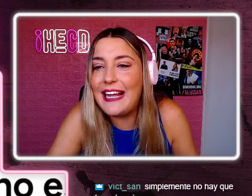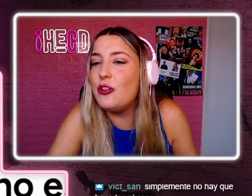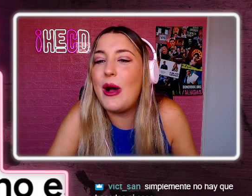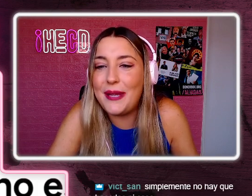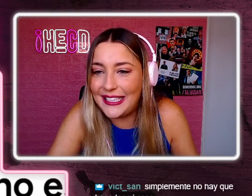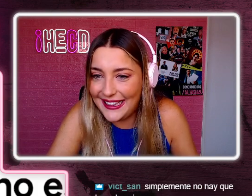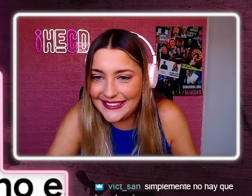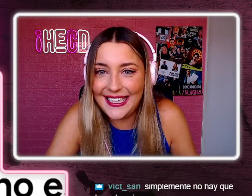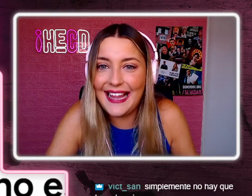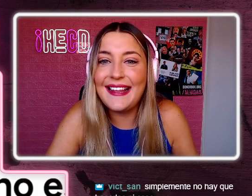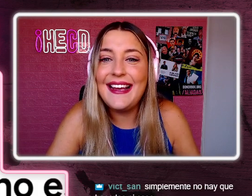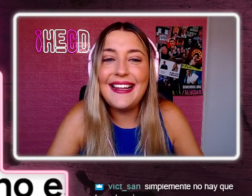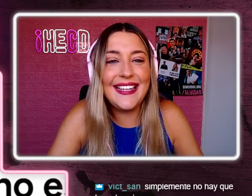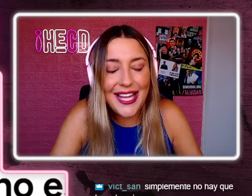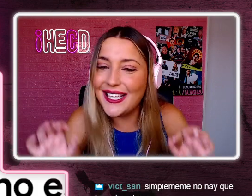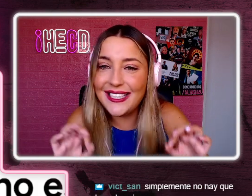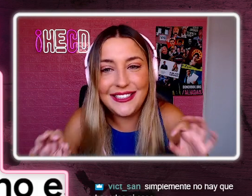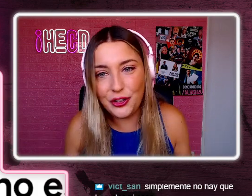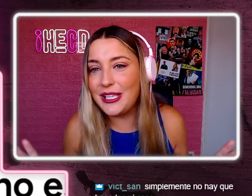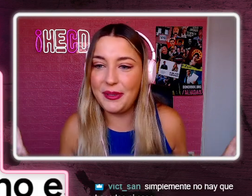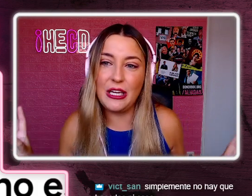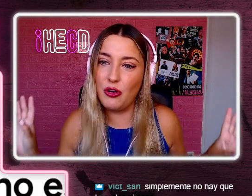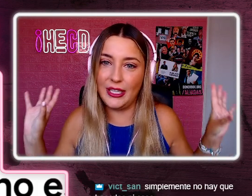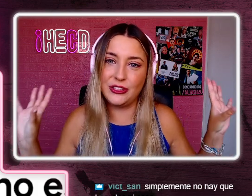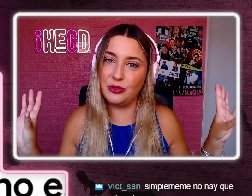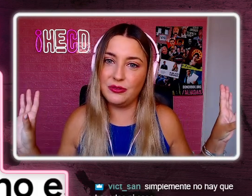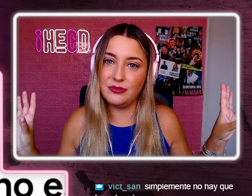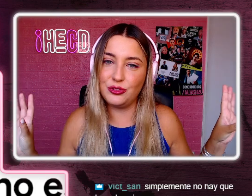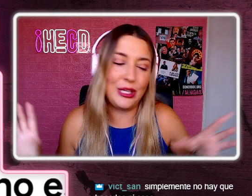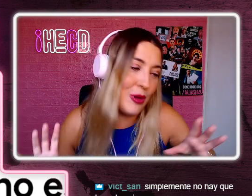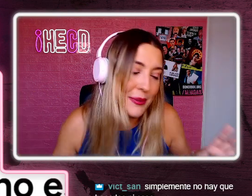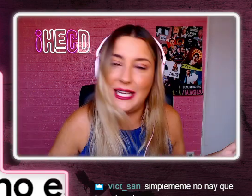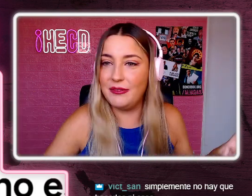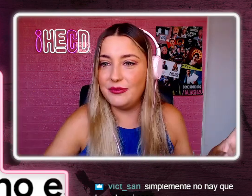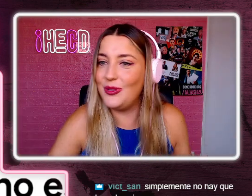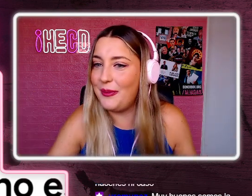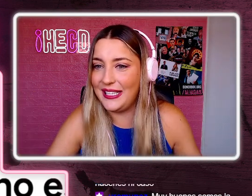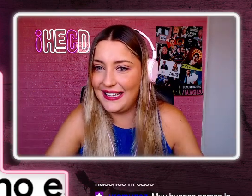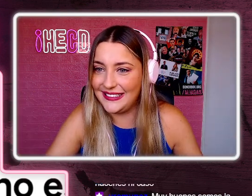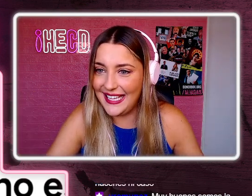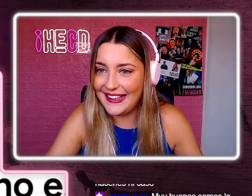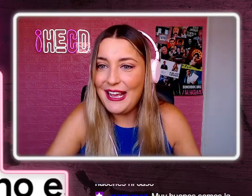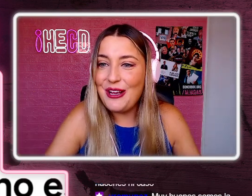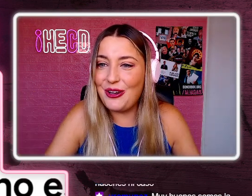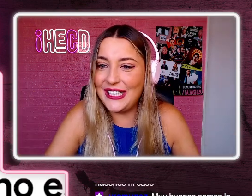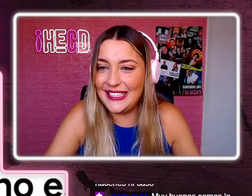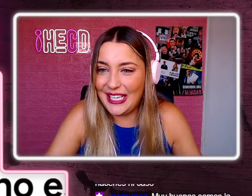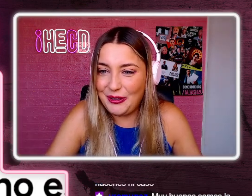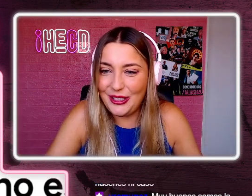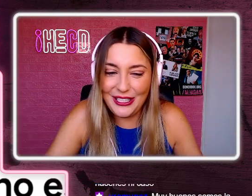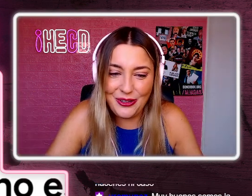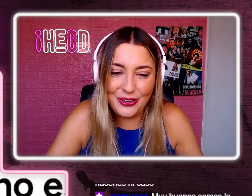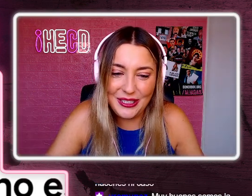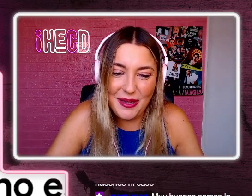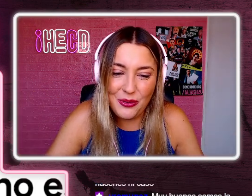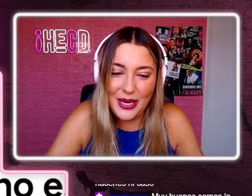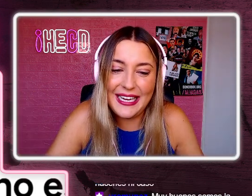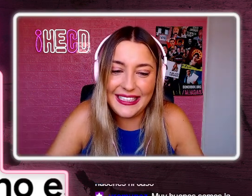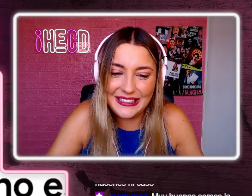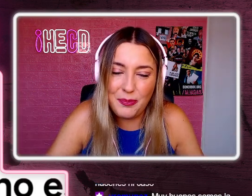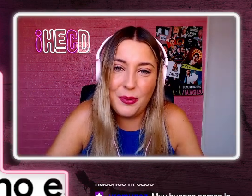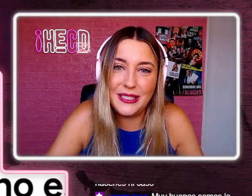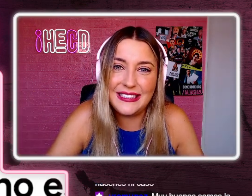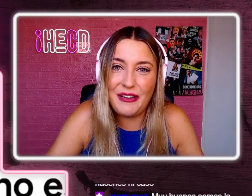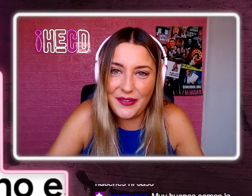completa No había necesidad de hacerles ir hoy también al congreso O sea no había No había necesidad con el desayuno en el cogote